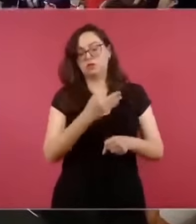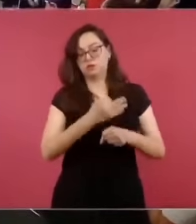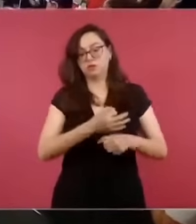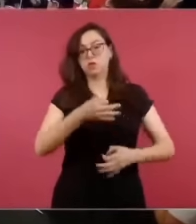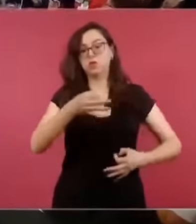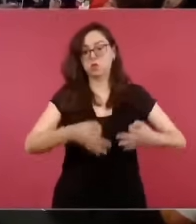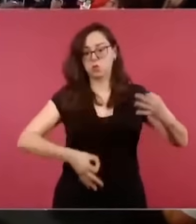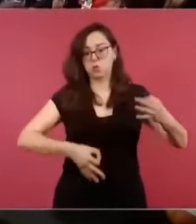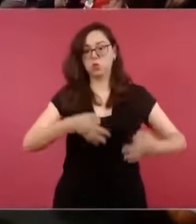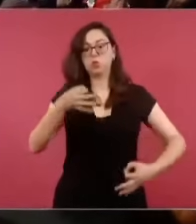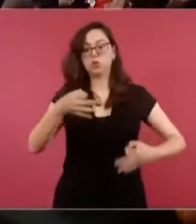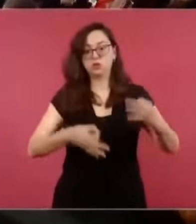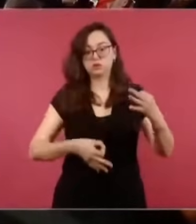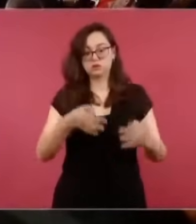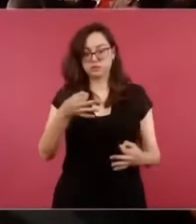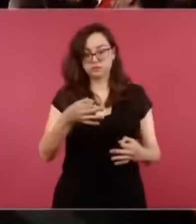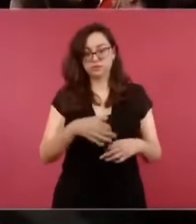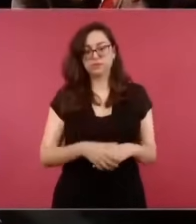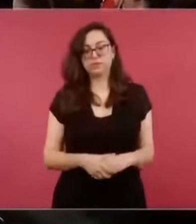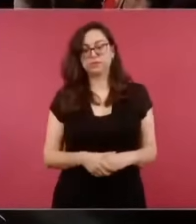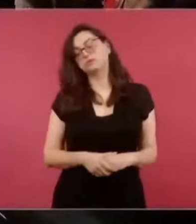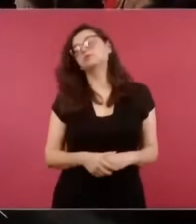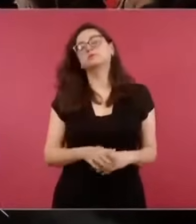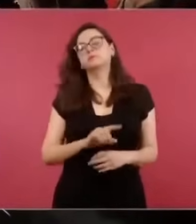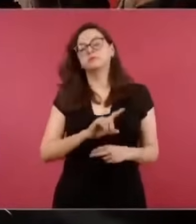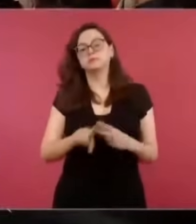está el tema